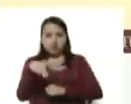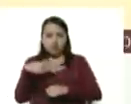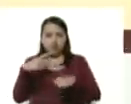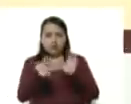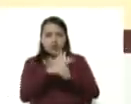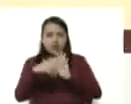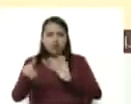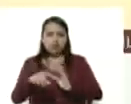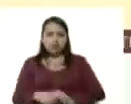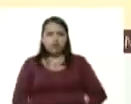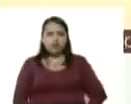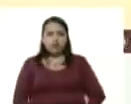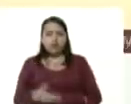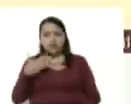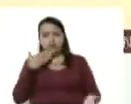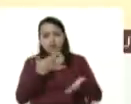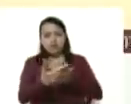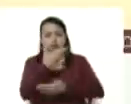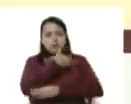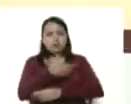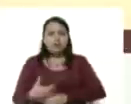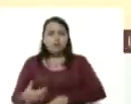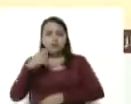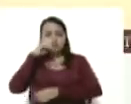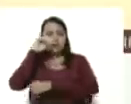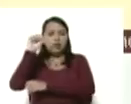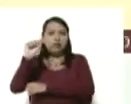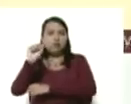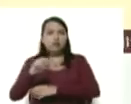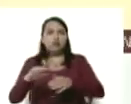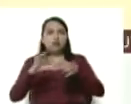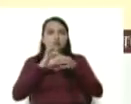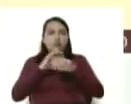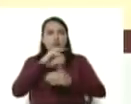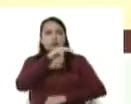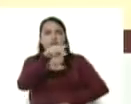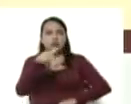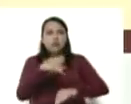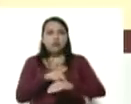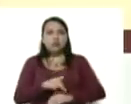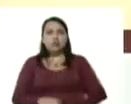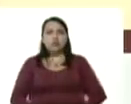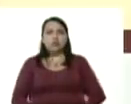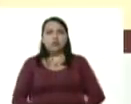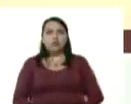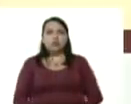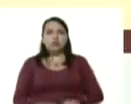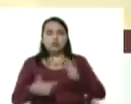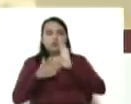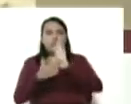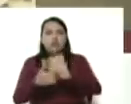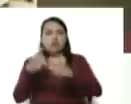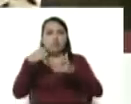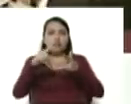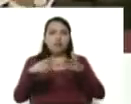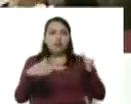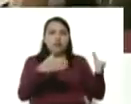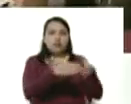derechos. Ha pedido el presidente Nicolás Maduro que en Unión Nacional, como lo han expresado también distintos